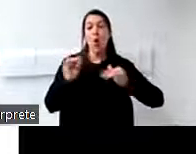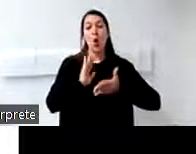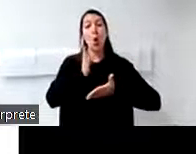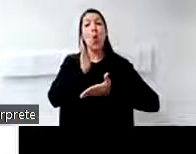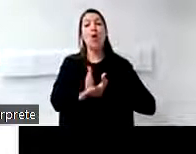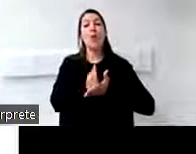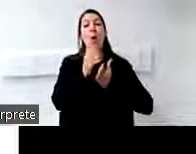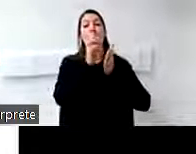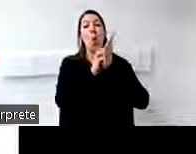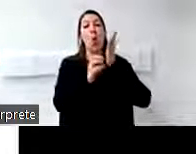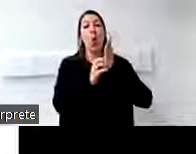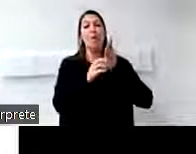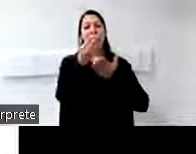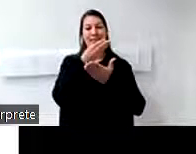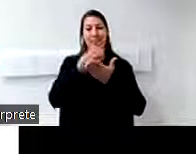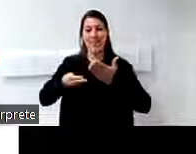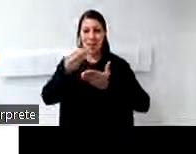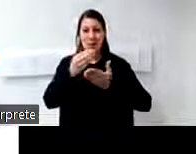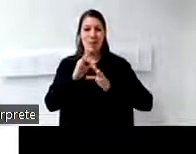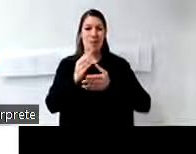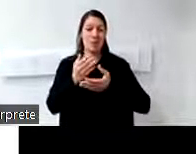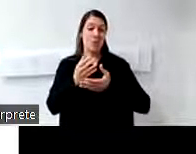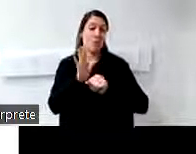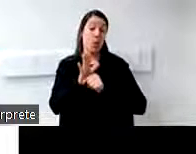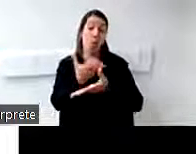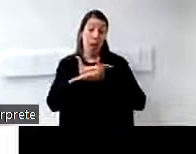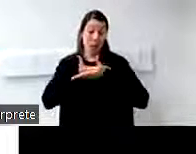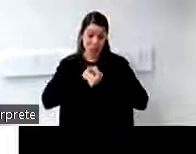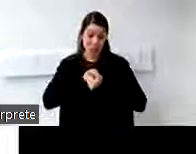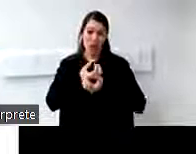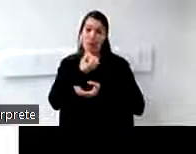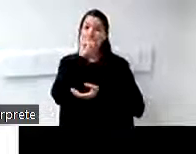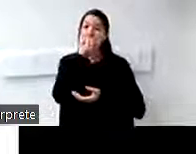que ustedes pueden de alguna manera ampliar, mejorar,